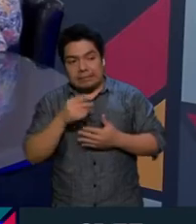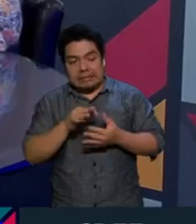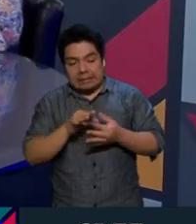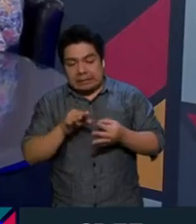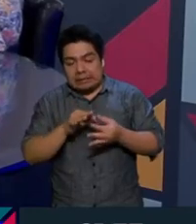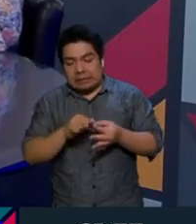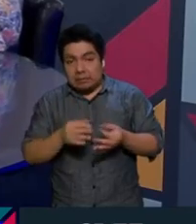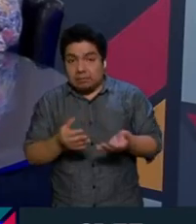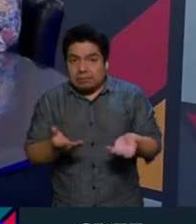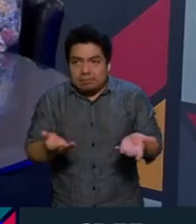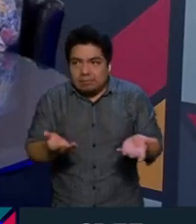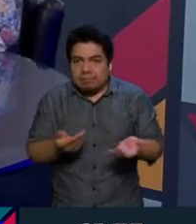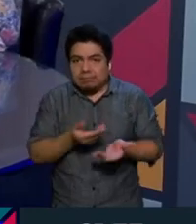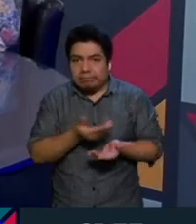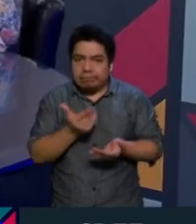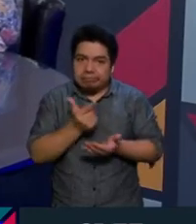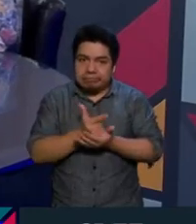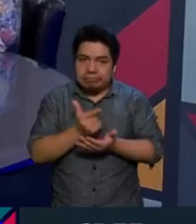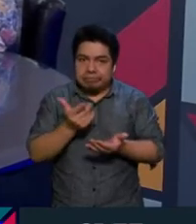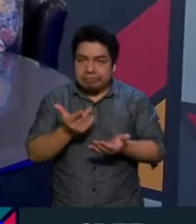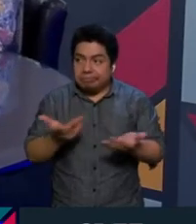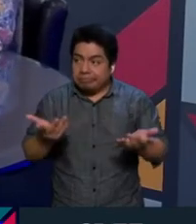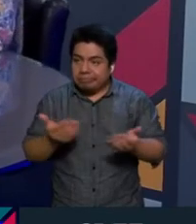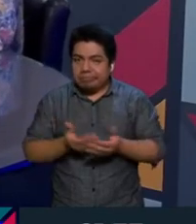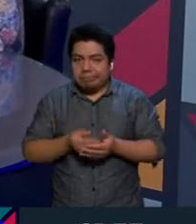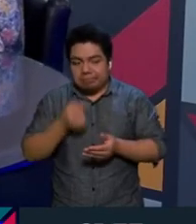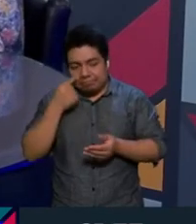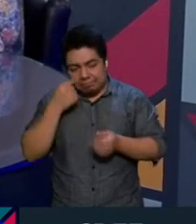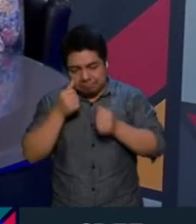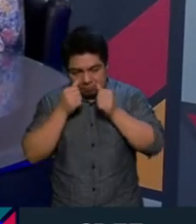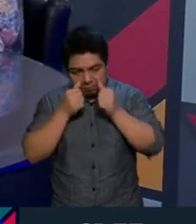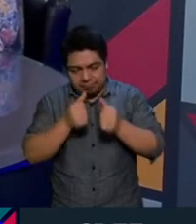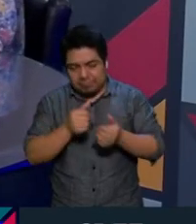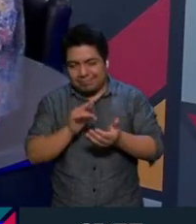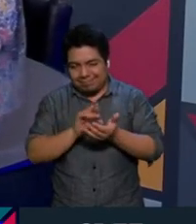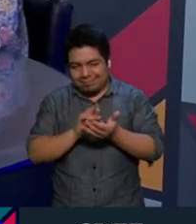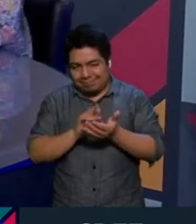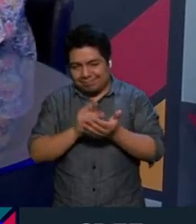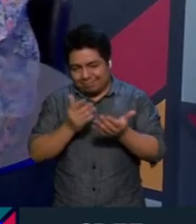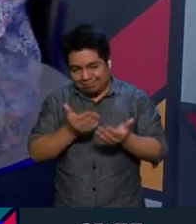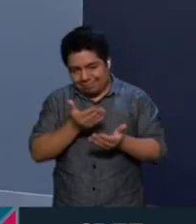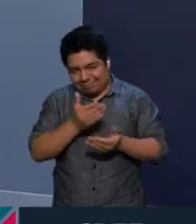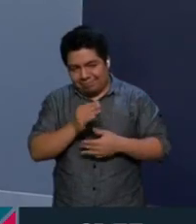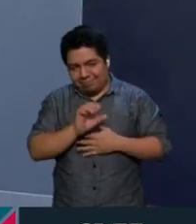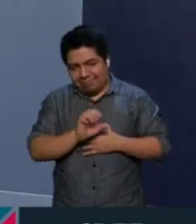situación, que sin duda no es menor, es muy grave, y desde acá vamos a seguir muy al pendientes. Muchísimas gracias. Gracias a ti, Enrique. Hasta luego.